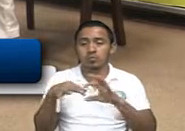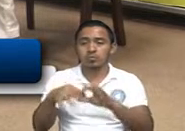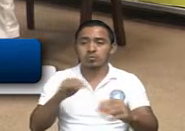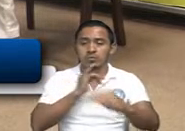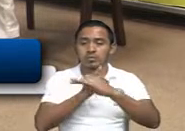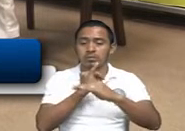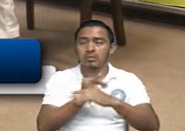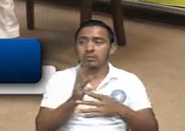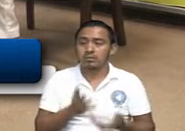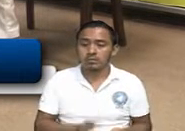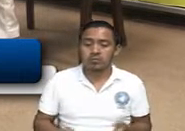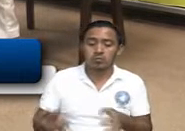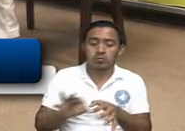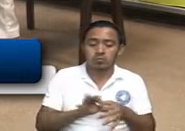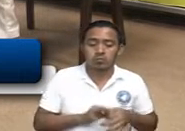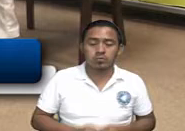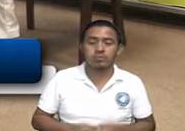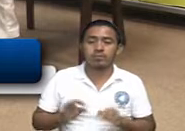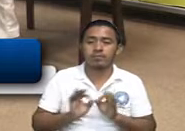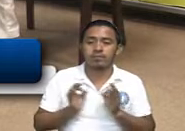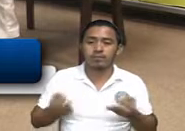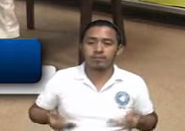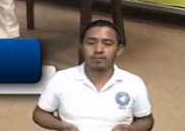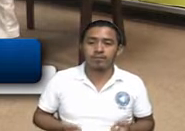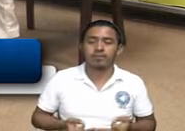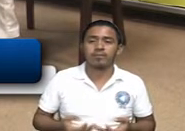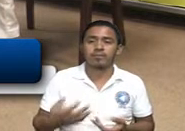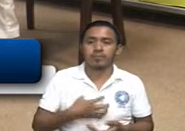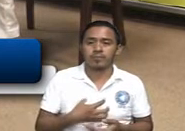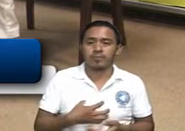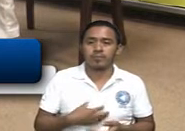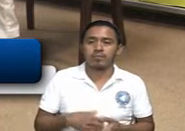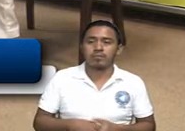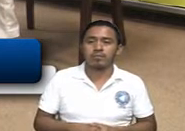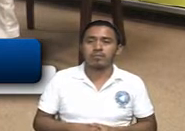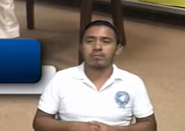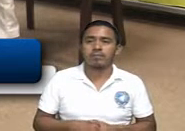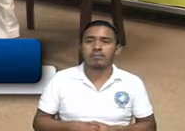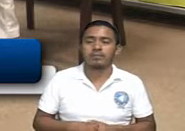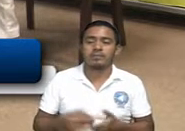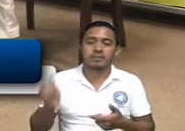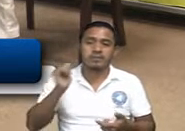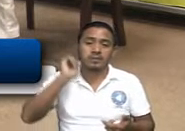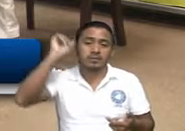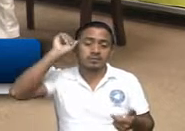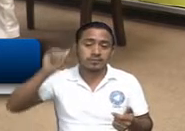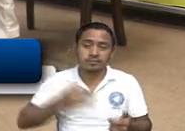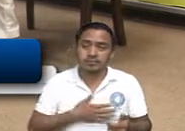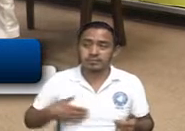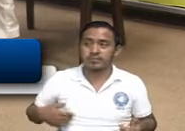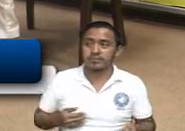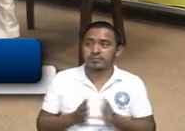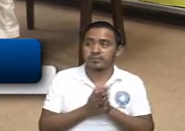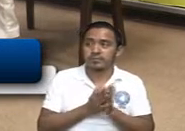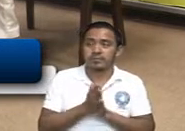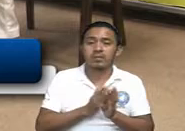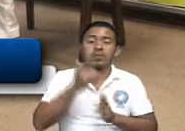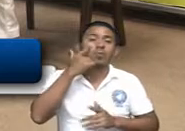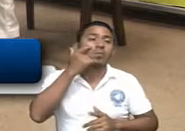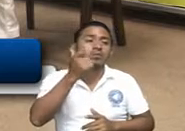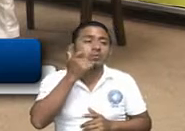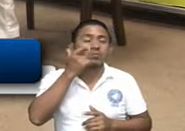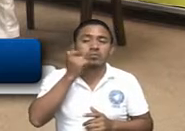eso también une familias, y hay algunos estudios que demuestran de que proyecta adultos más felices, ¿verdad? Porque están conociendo esa